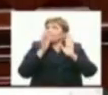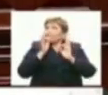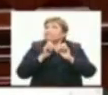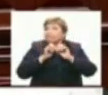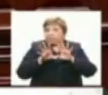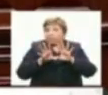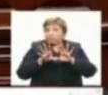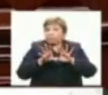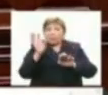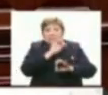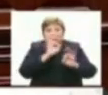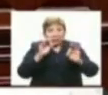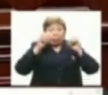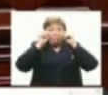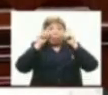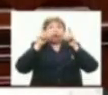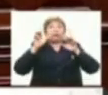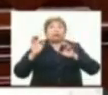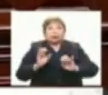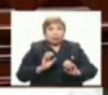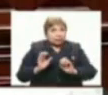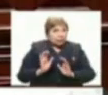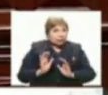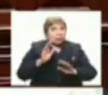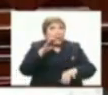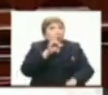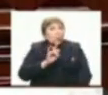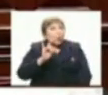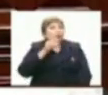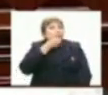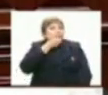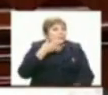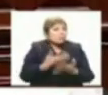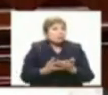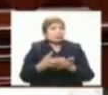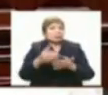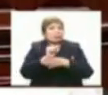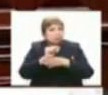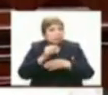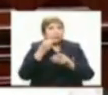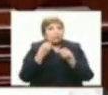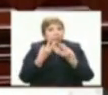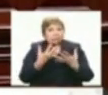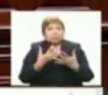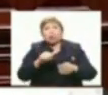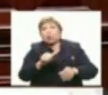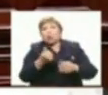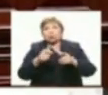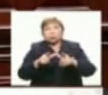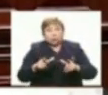sin sorpresas para los actores. Utilizando las buenas prácticas que se dan en otros